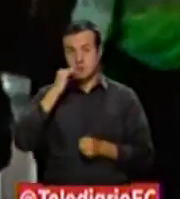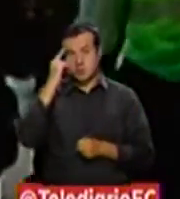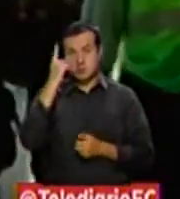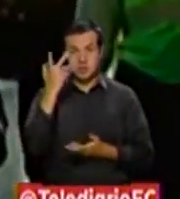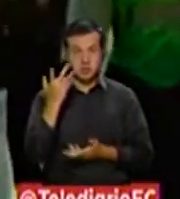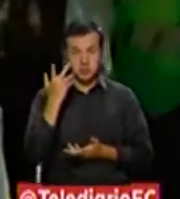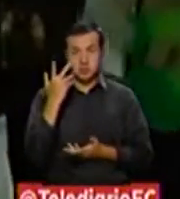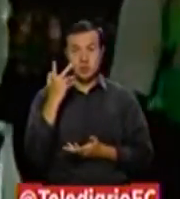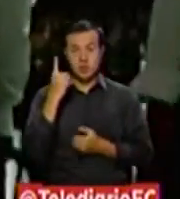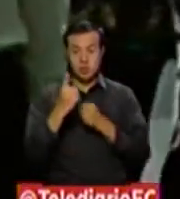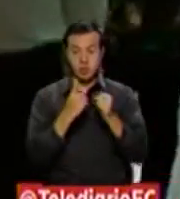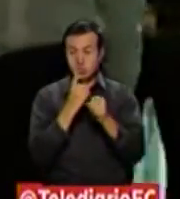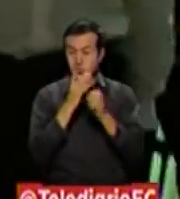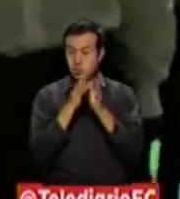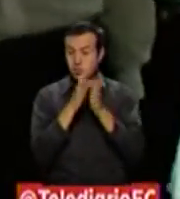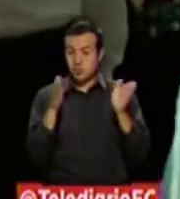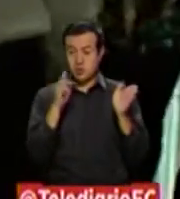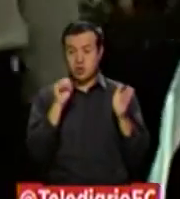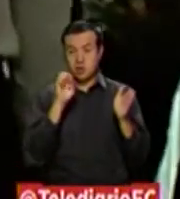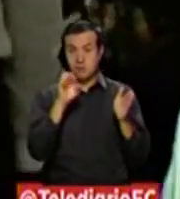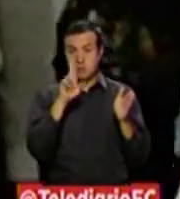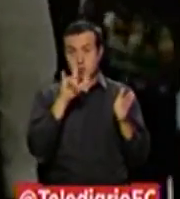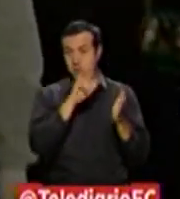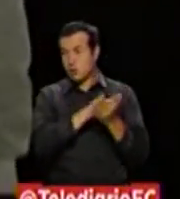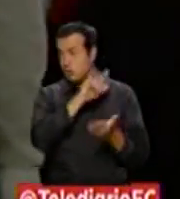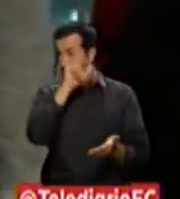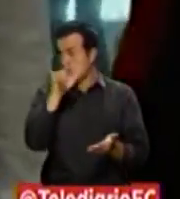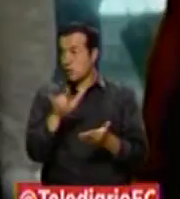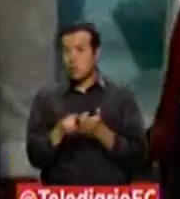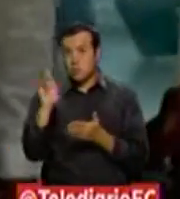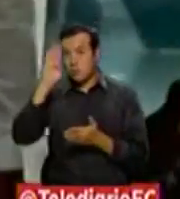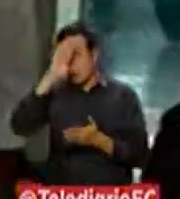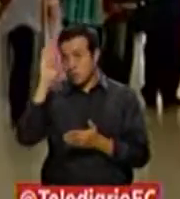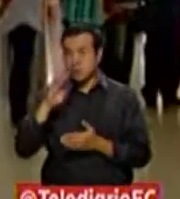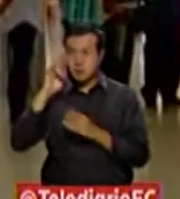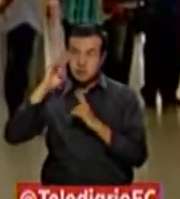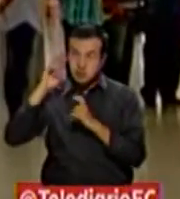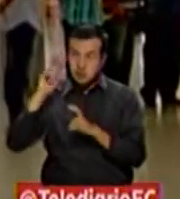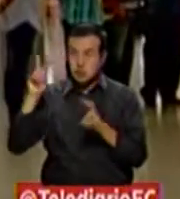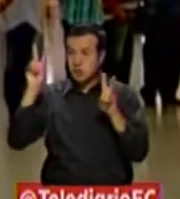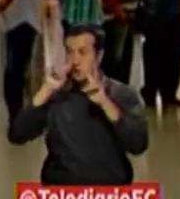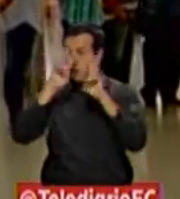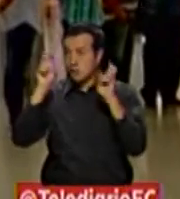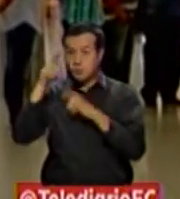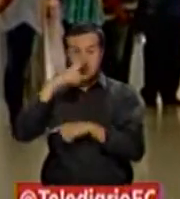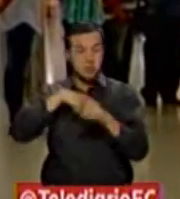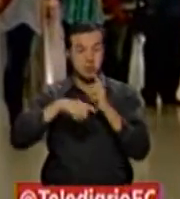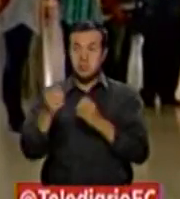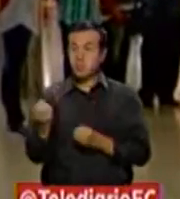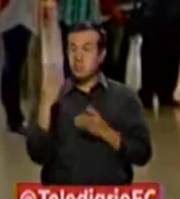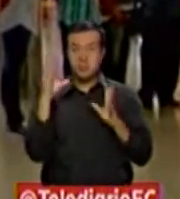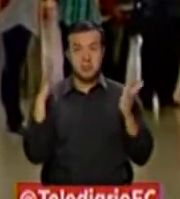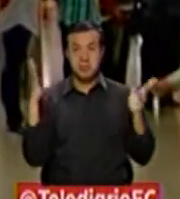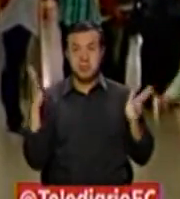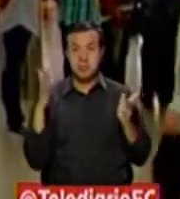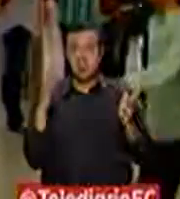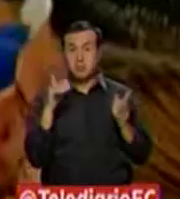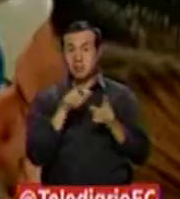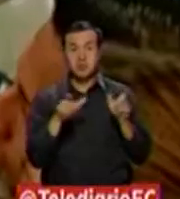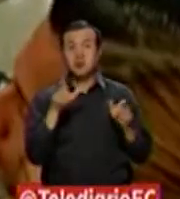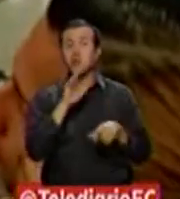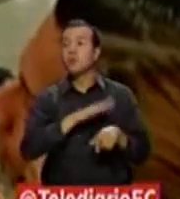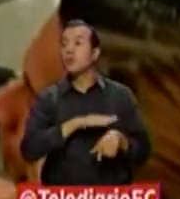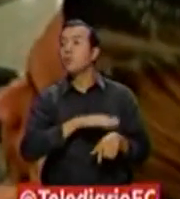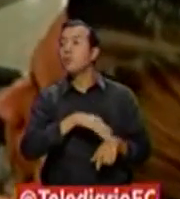En ese mismo año, Mera viajó a Brasil para buscar información del caso. A su regreso, no trajo nombres de los implicados